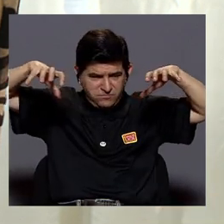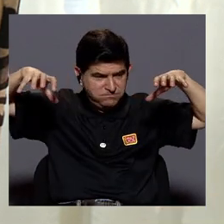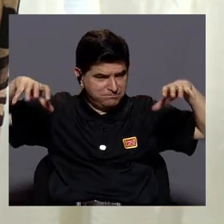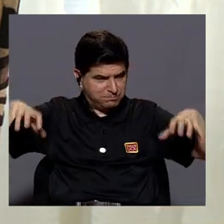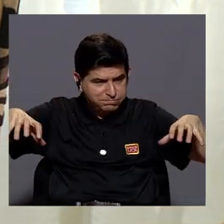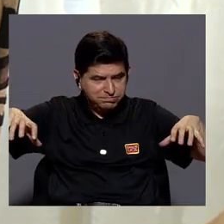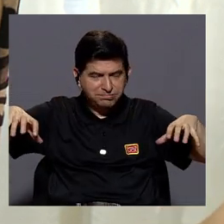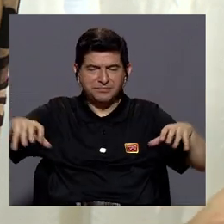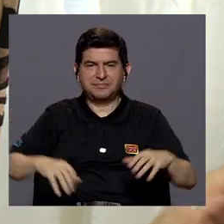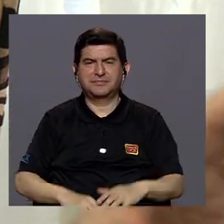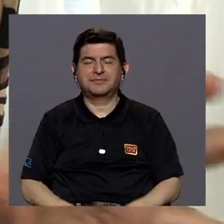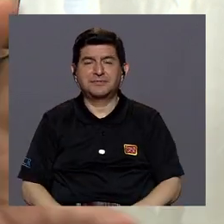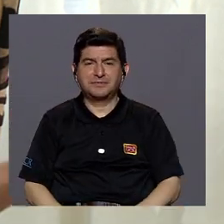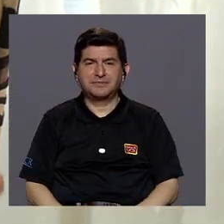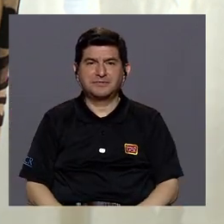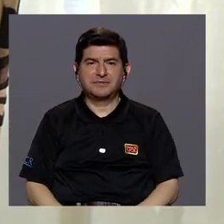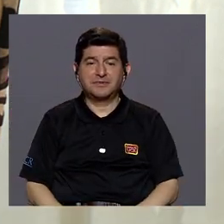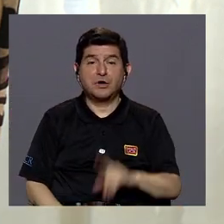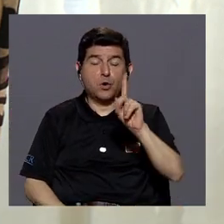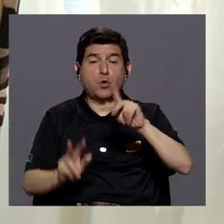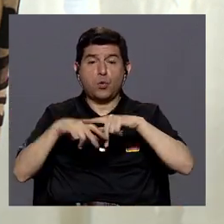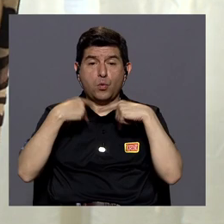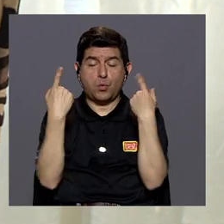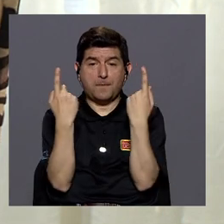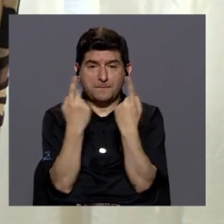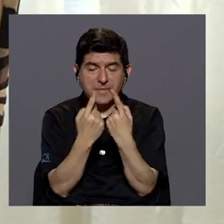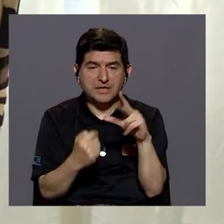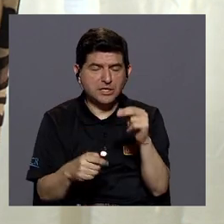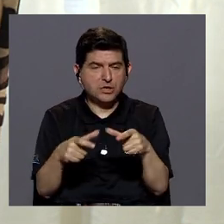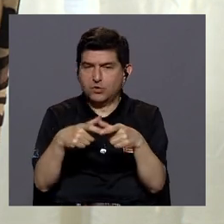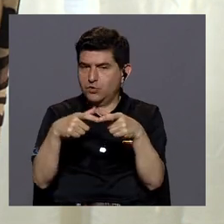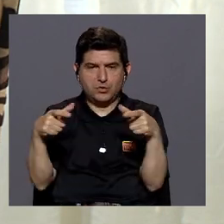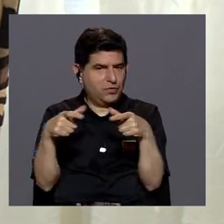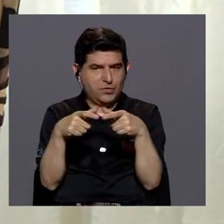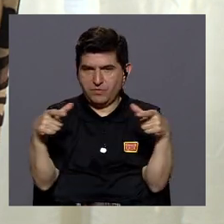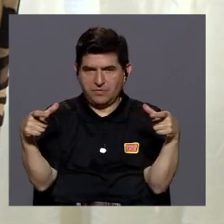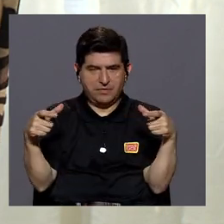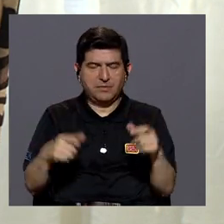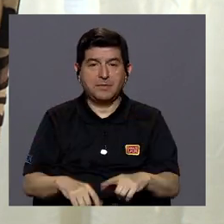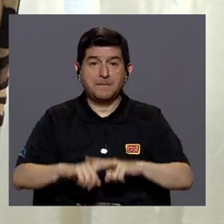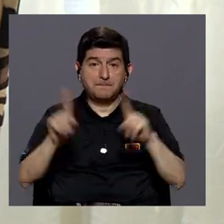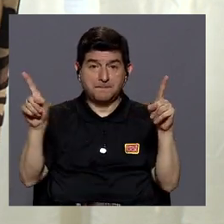de votantes, un partido no mayoritario, pero